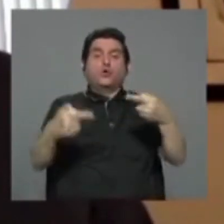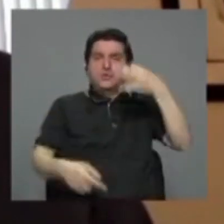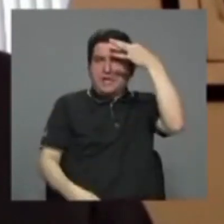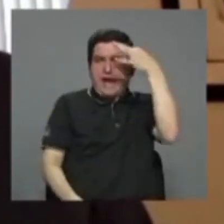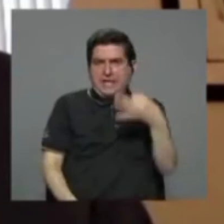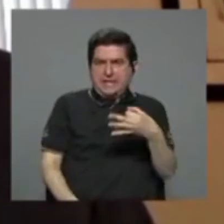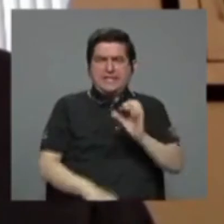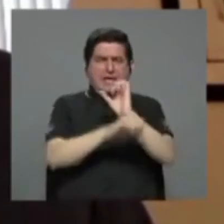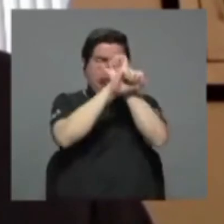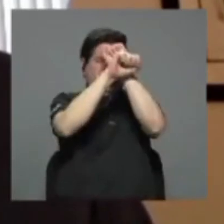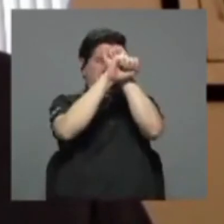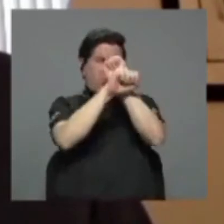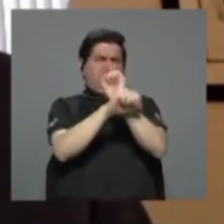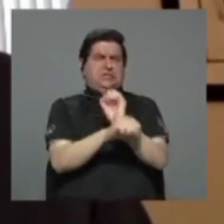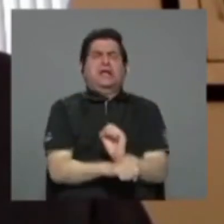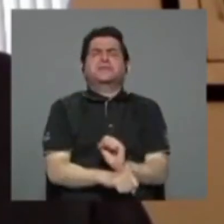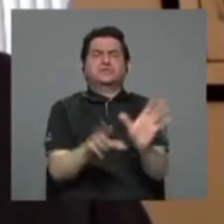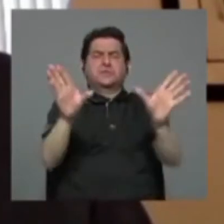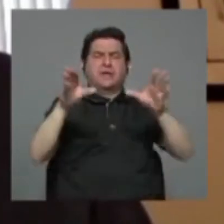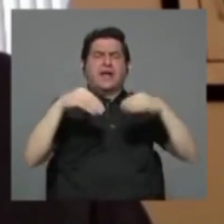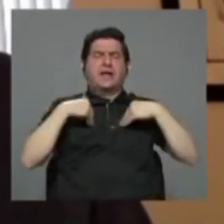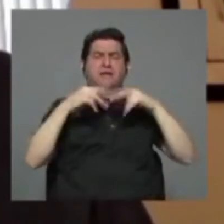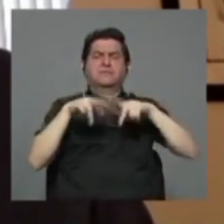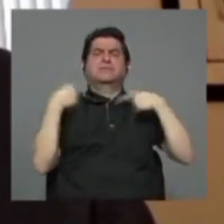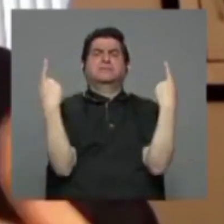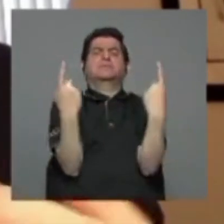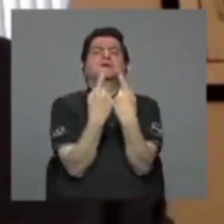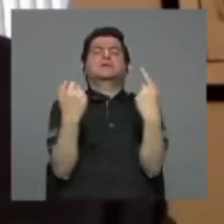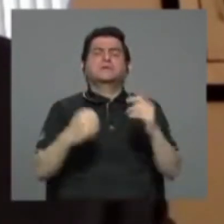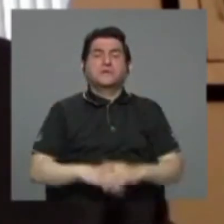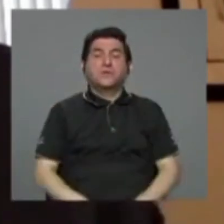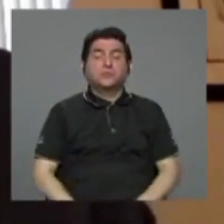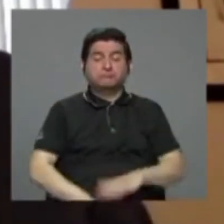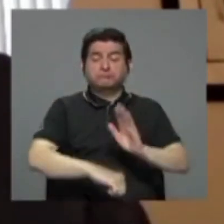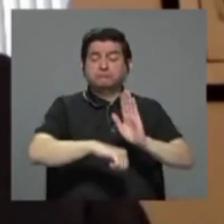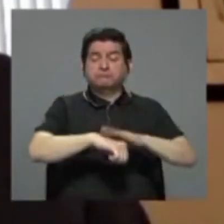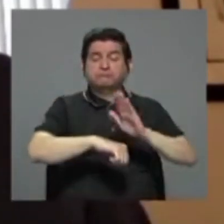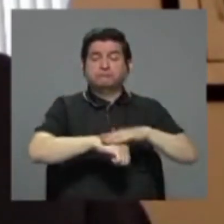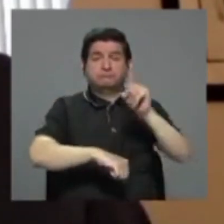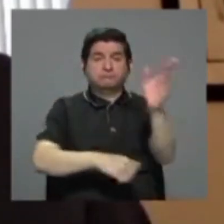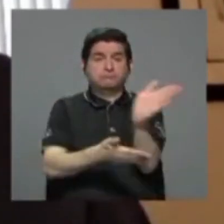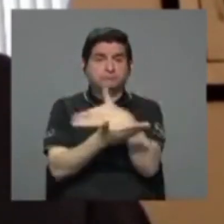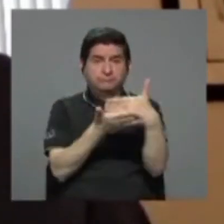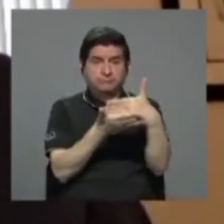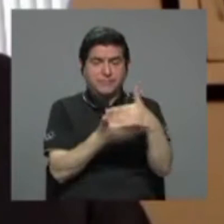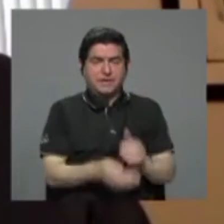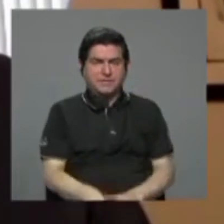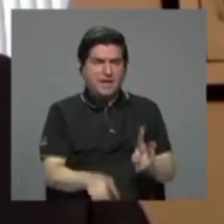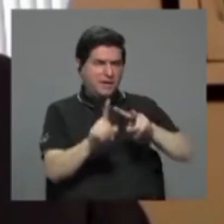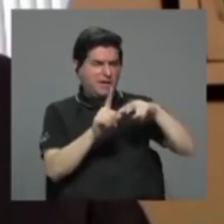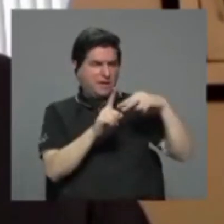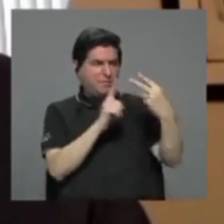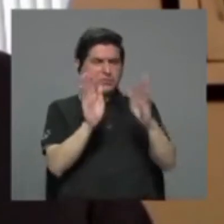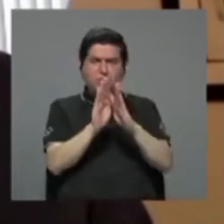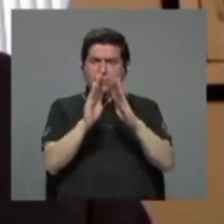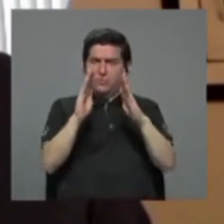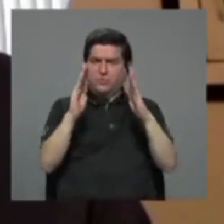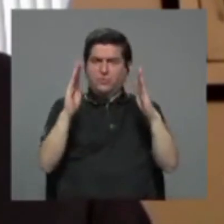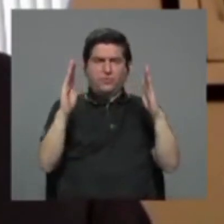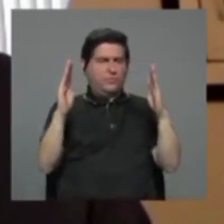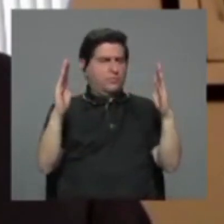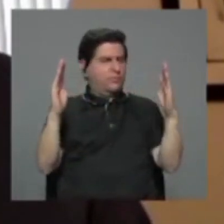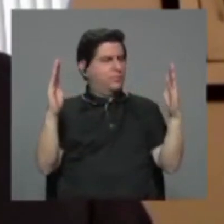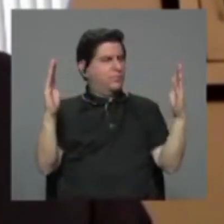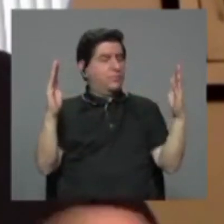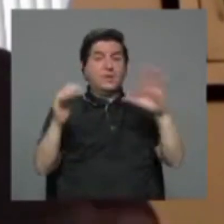posiciones tradicionalmente adoptadas por su partido, pues logró, por un lado, generar esa visión más amplia y por otro